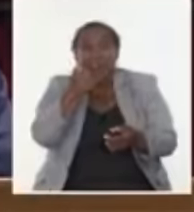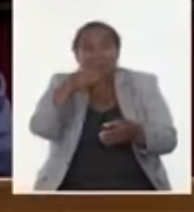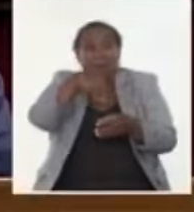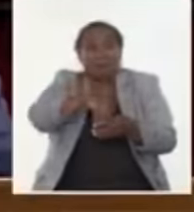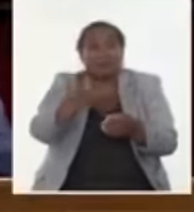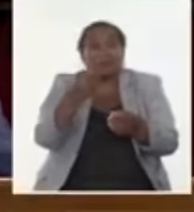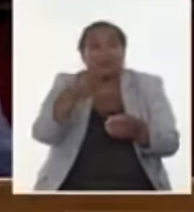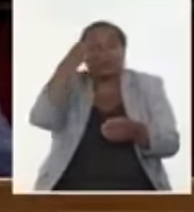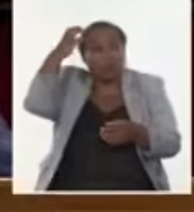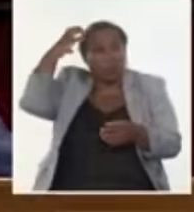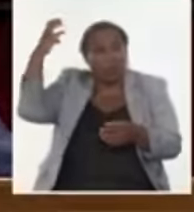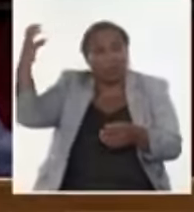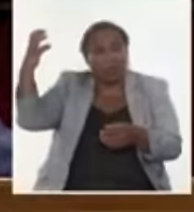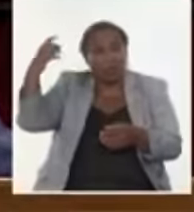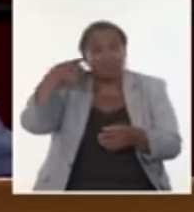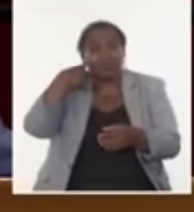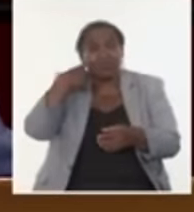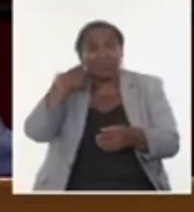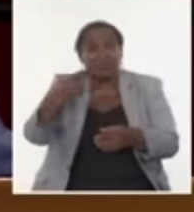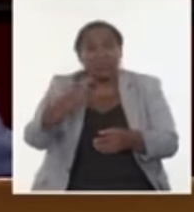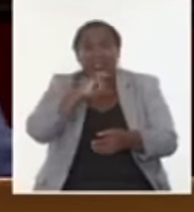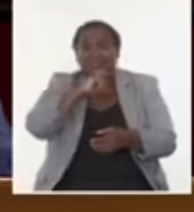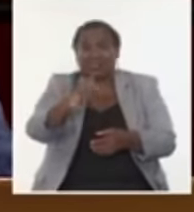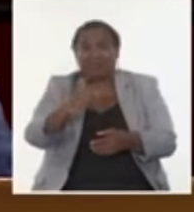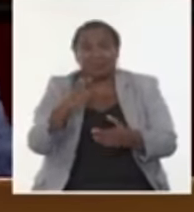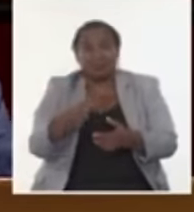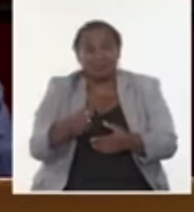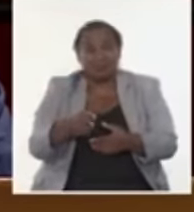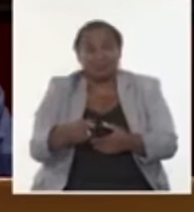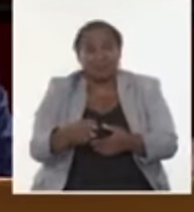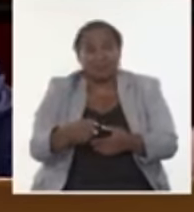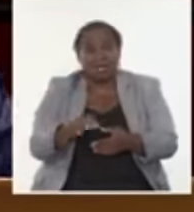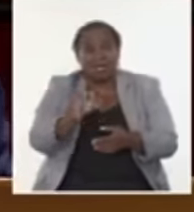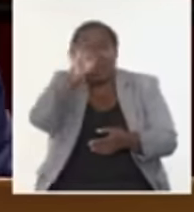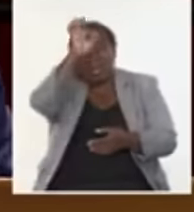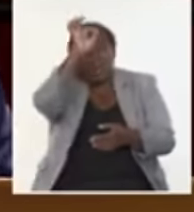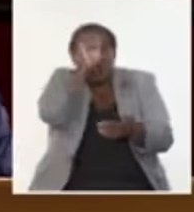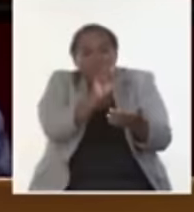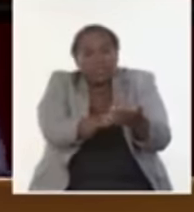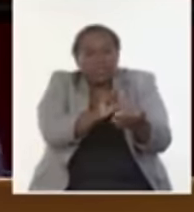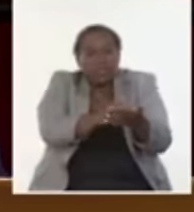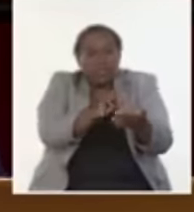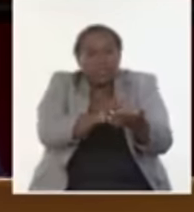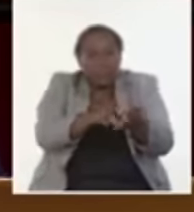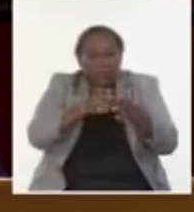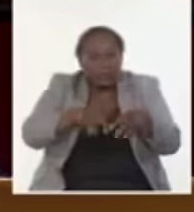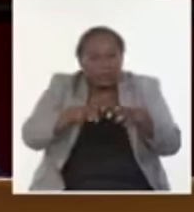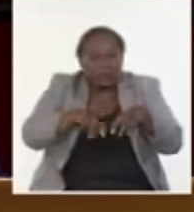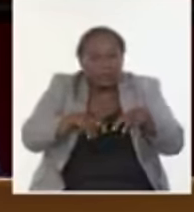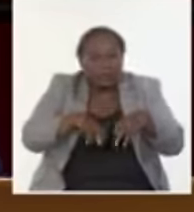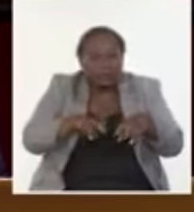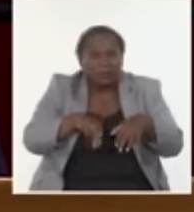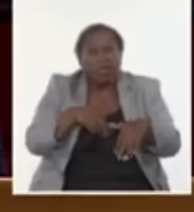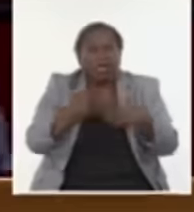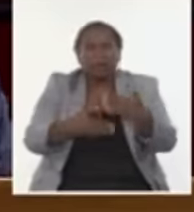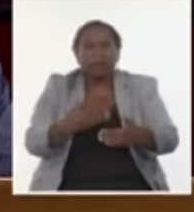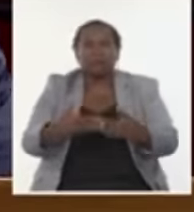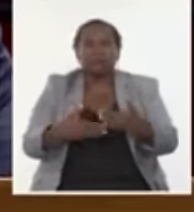Se evidencian deficiencias en la actividad de inspección, que, como le expliqué, es un proceso que